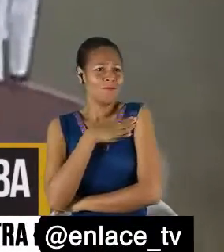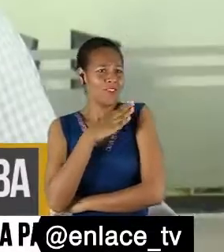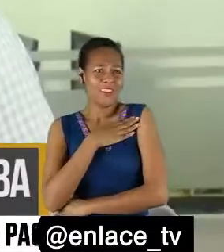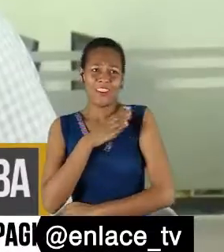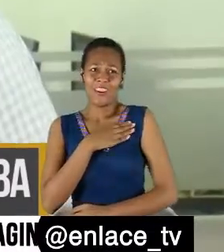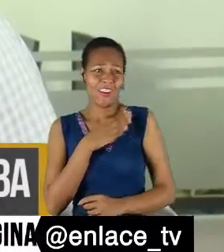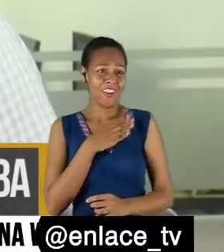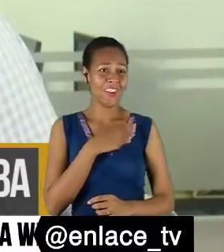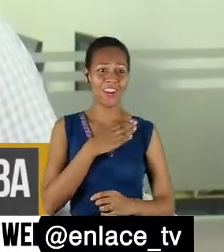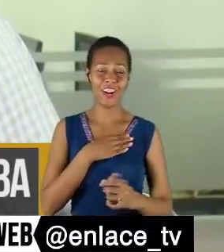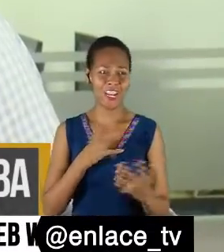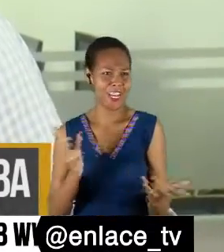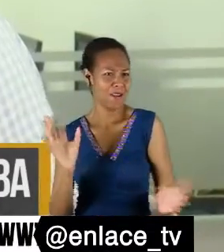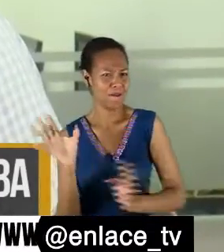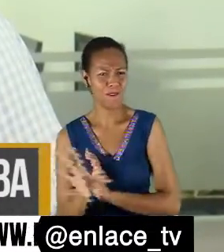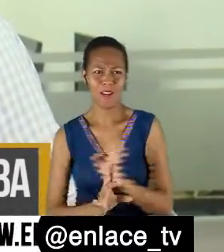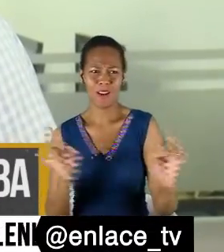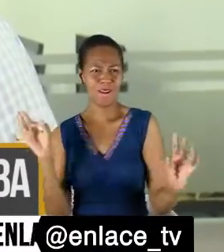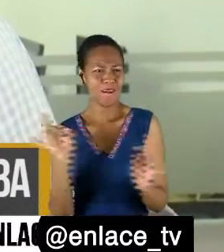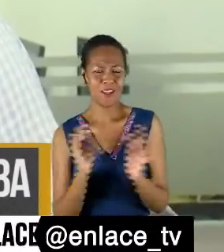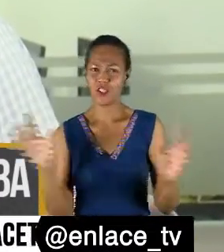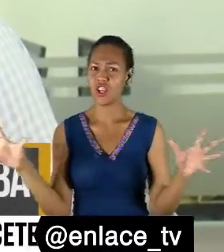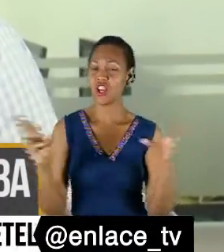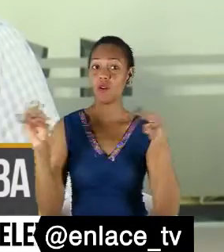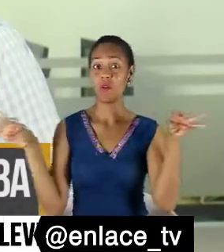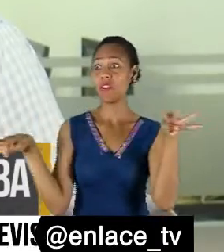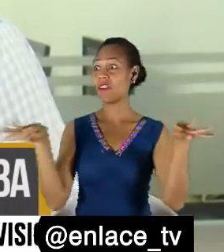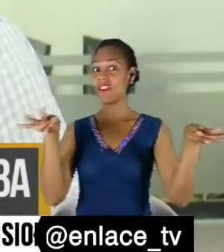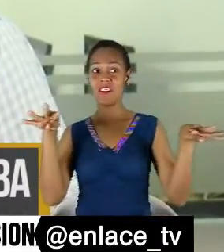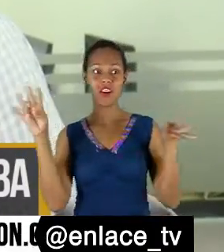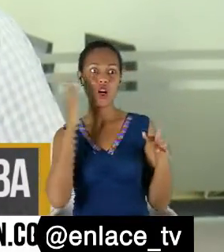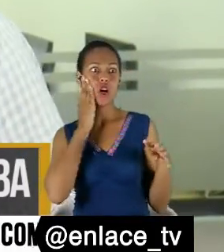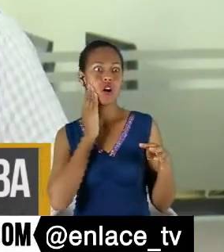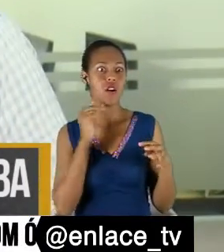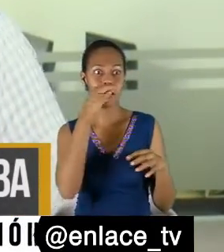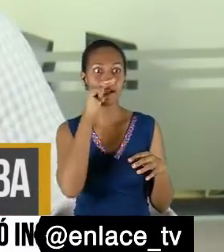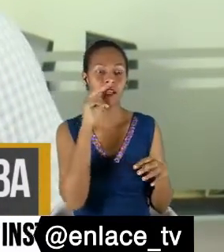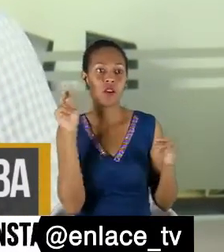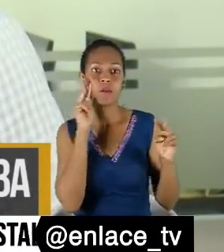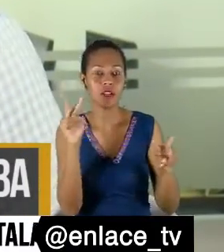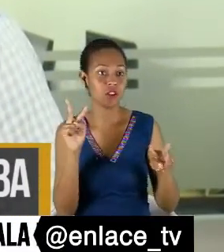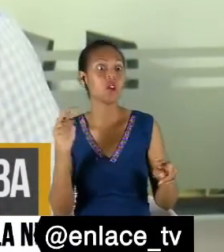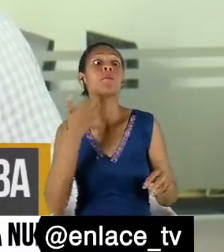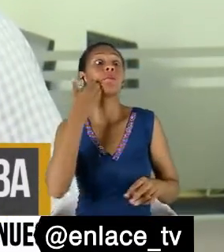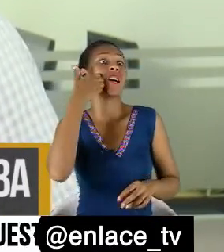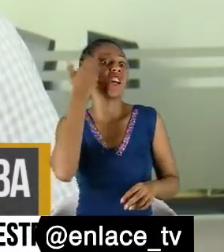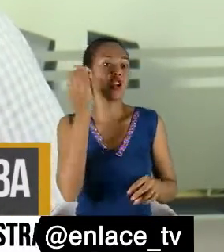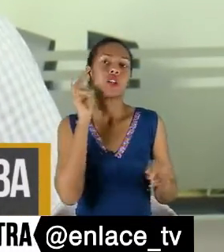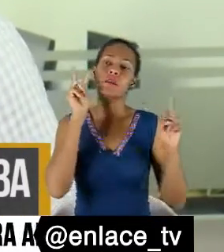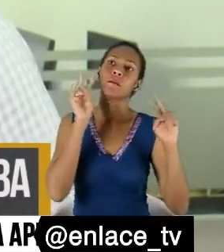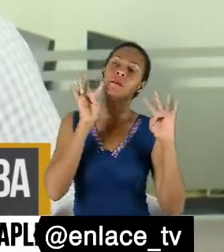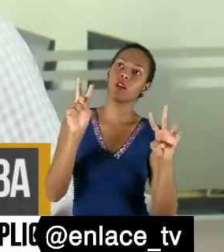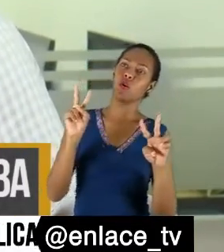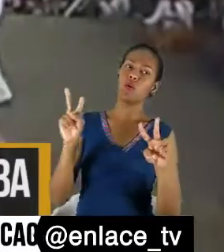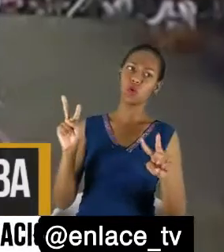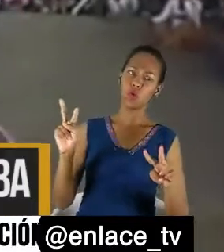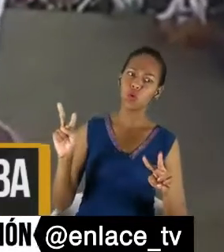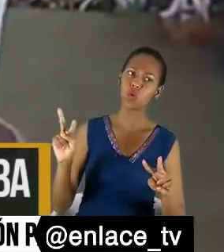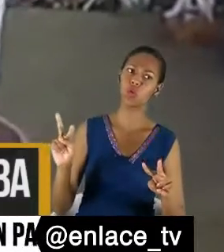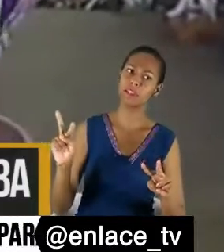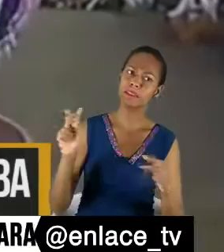un desenlace a nivel cronológico, o sea, no solamente eran los jóvenes ni los niños, sino también de la participación de la memoria, o sea, que la memoria existe.